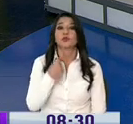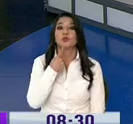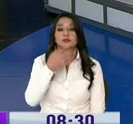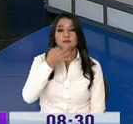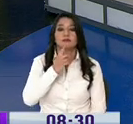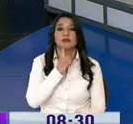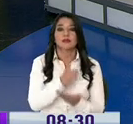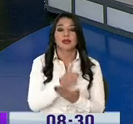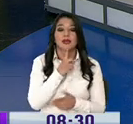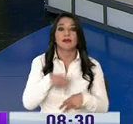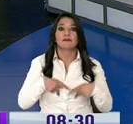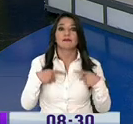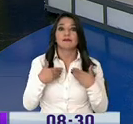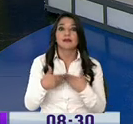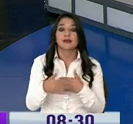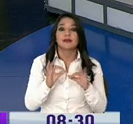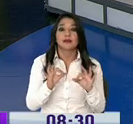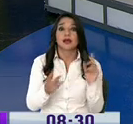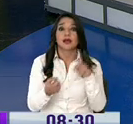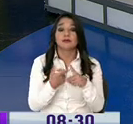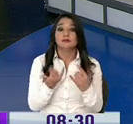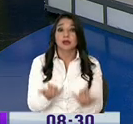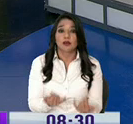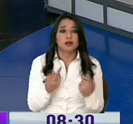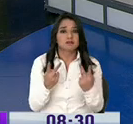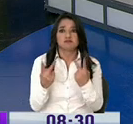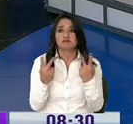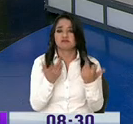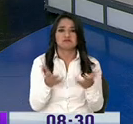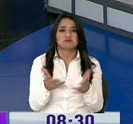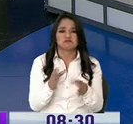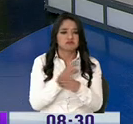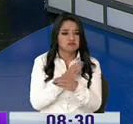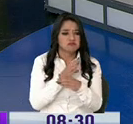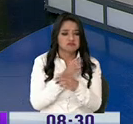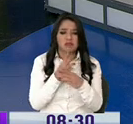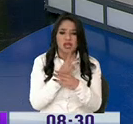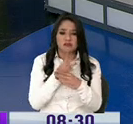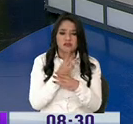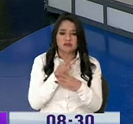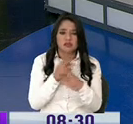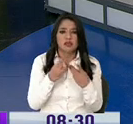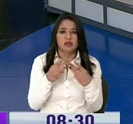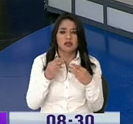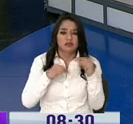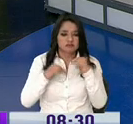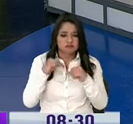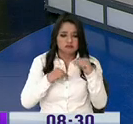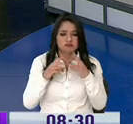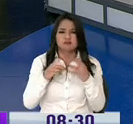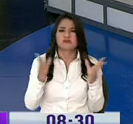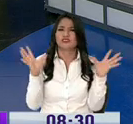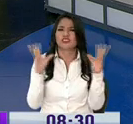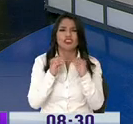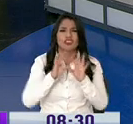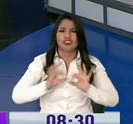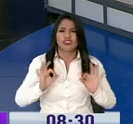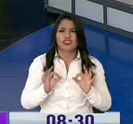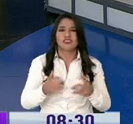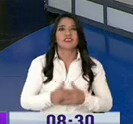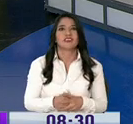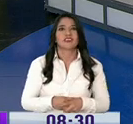nos preparen para la vida. Porque hasta ahora no uso las ecuaciones, el trinomio perfecto, el